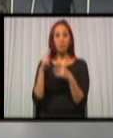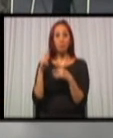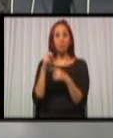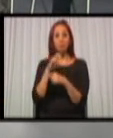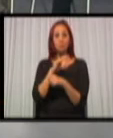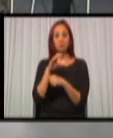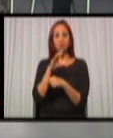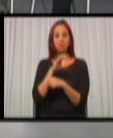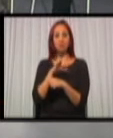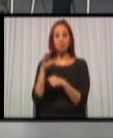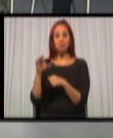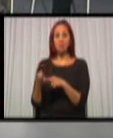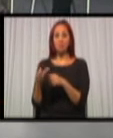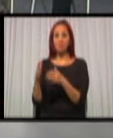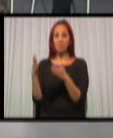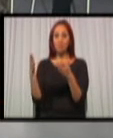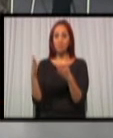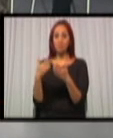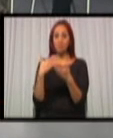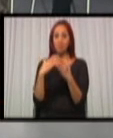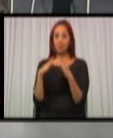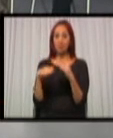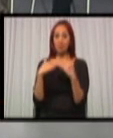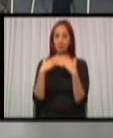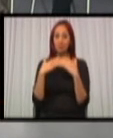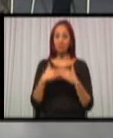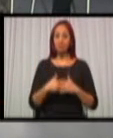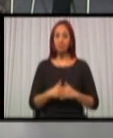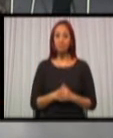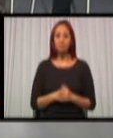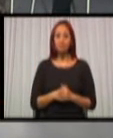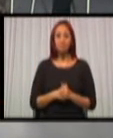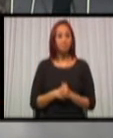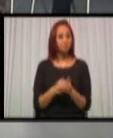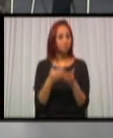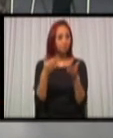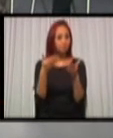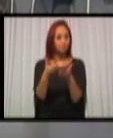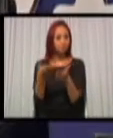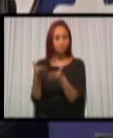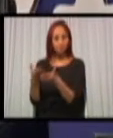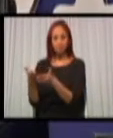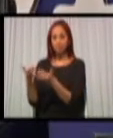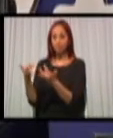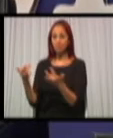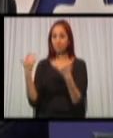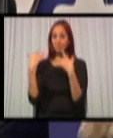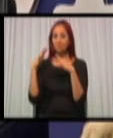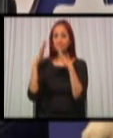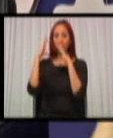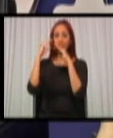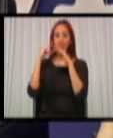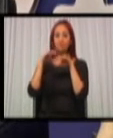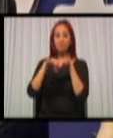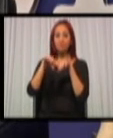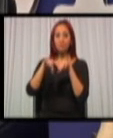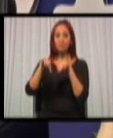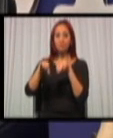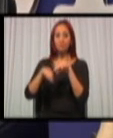Social Cristiano. Bienvenido. Buenas tardes y gracias. Muy bien presentados los candidatos. Vamos a ir a la información del cantón.